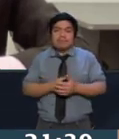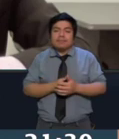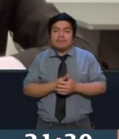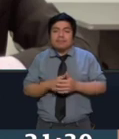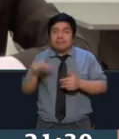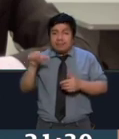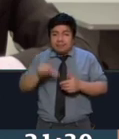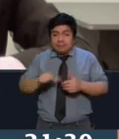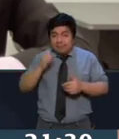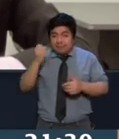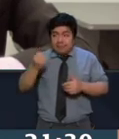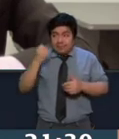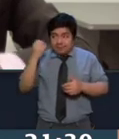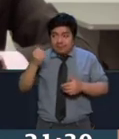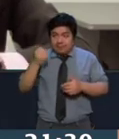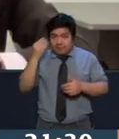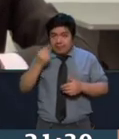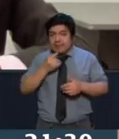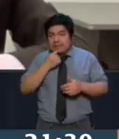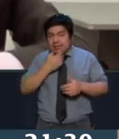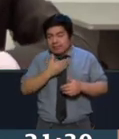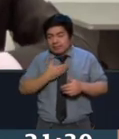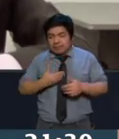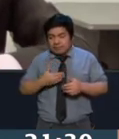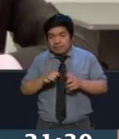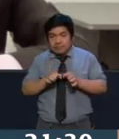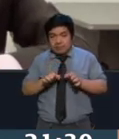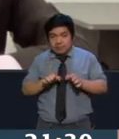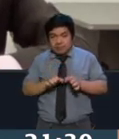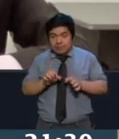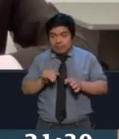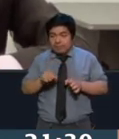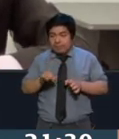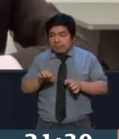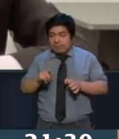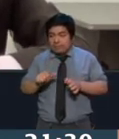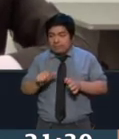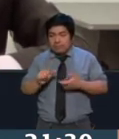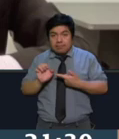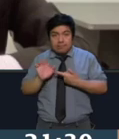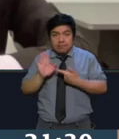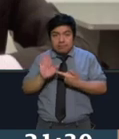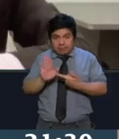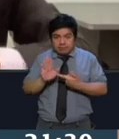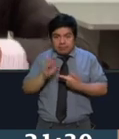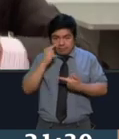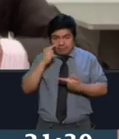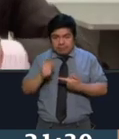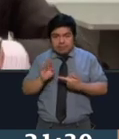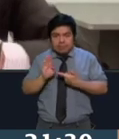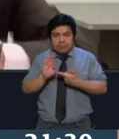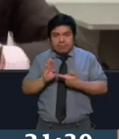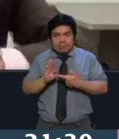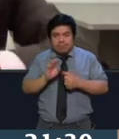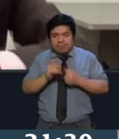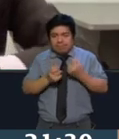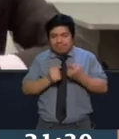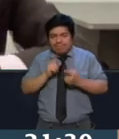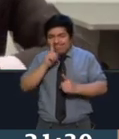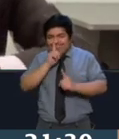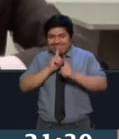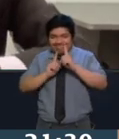durante la conferencia matutina presidencial, el equipo de Infodemia presentó un video a propósito de las mentiras